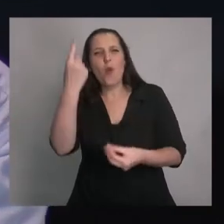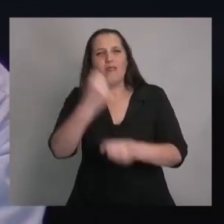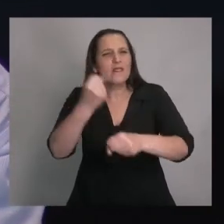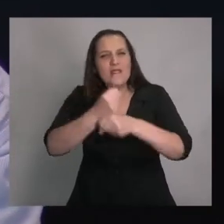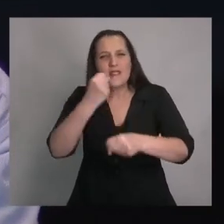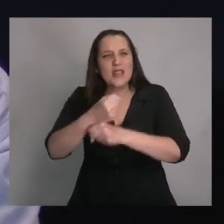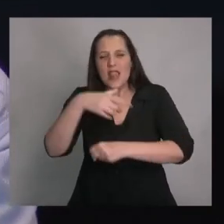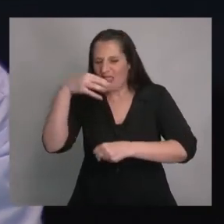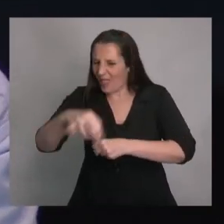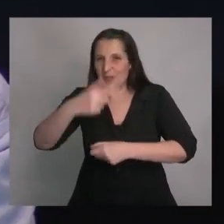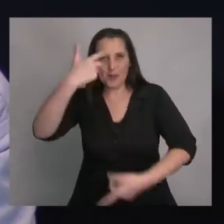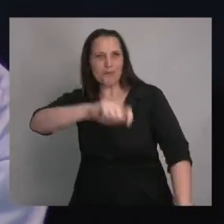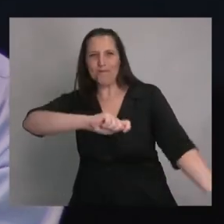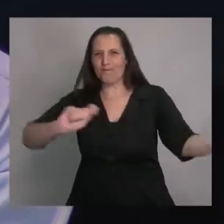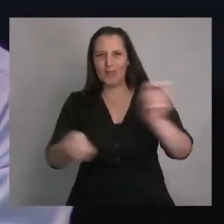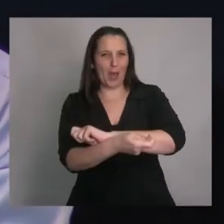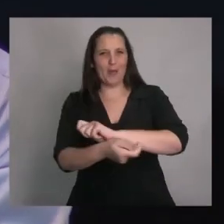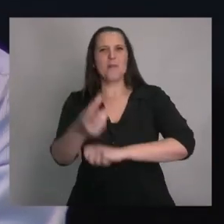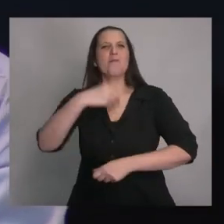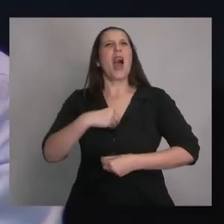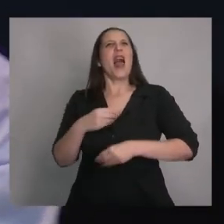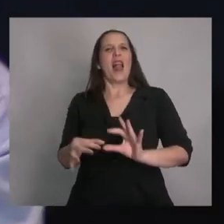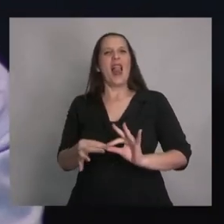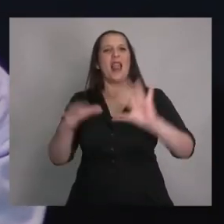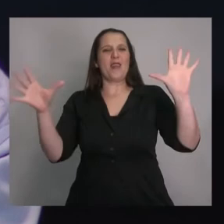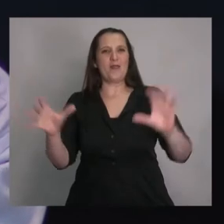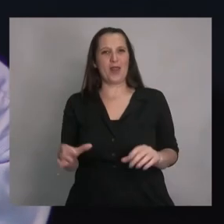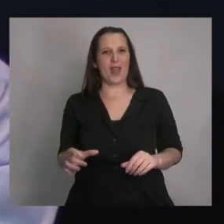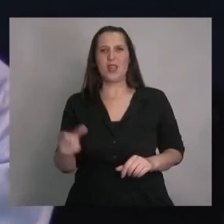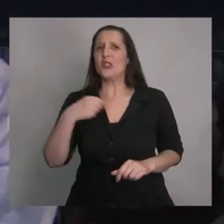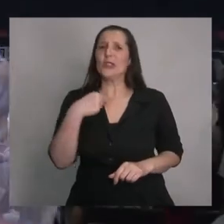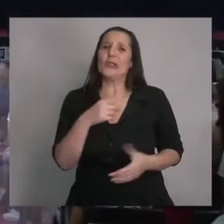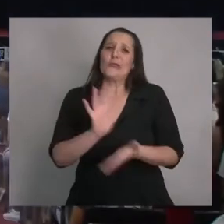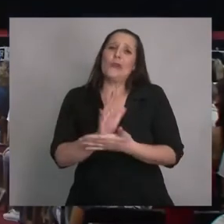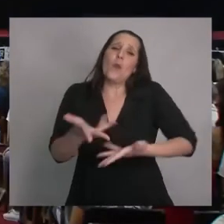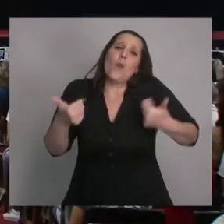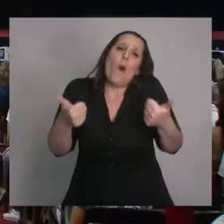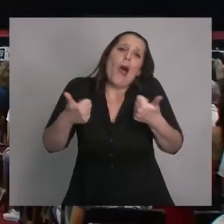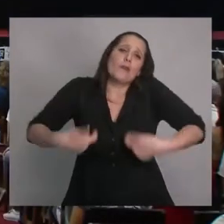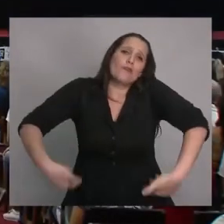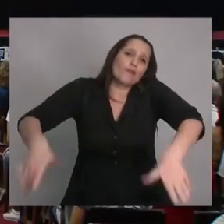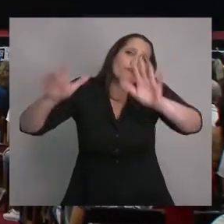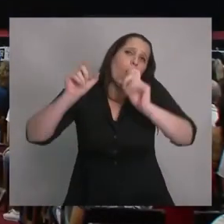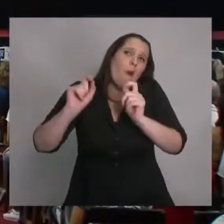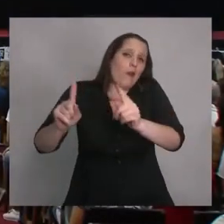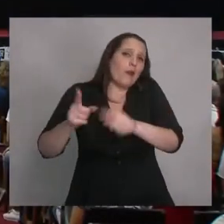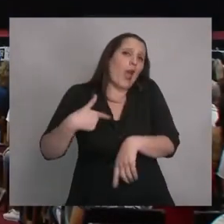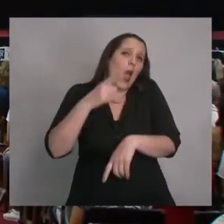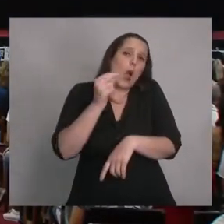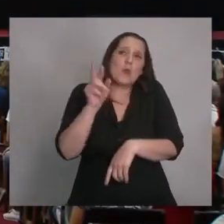transformadora liberadora no me resigno a un mundo de esclavos de hombres y mujeres